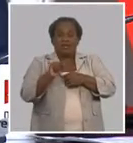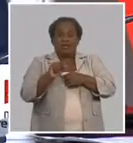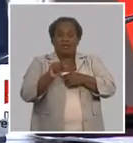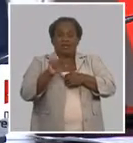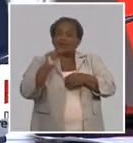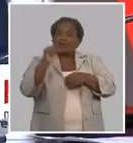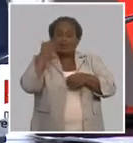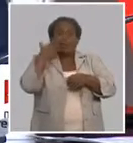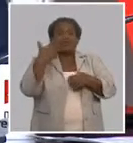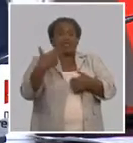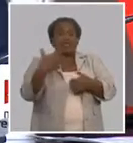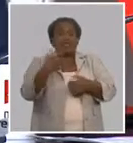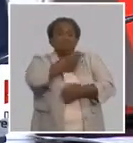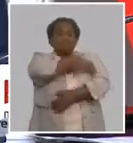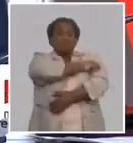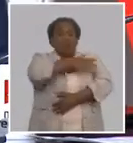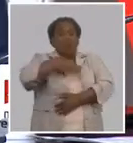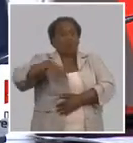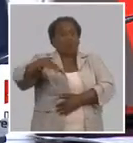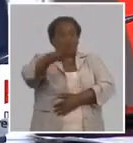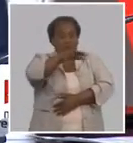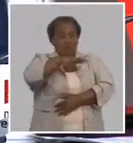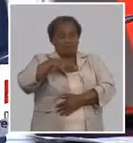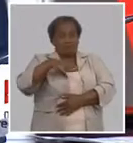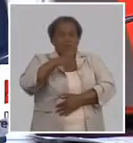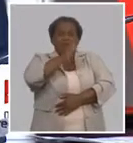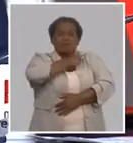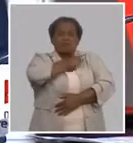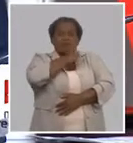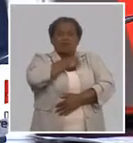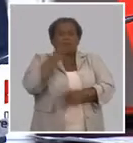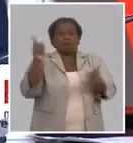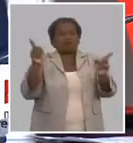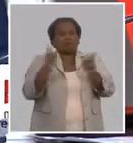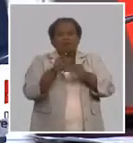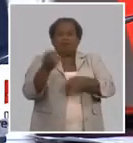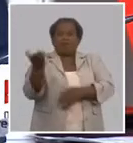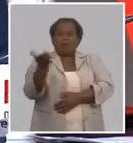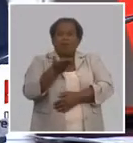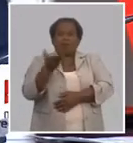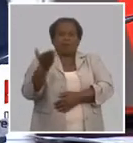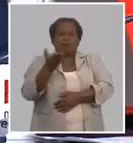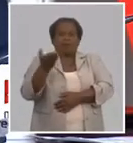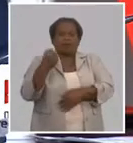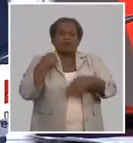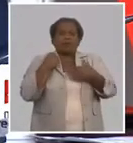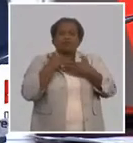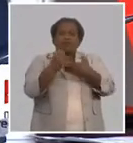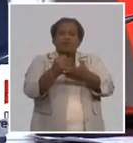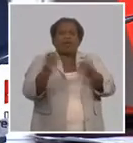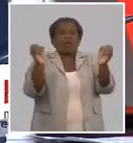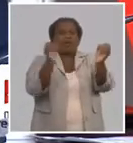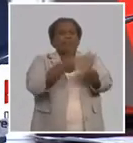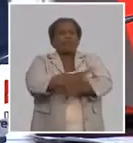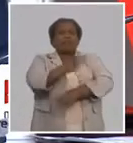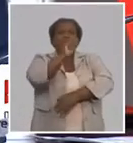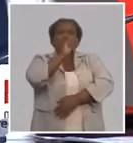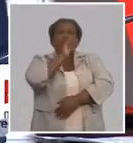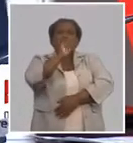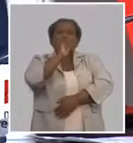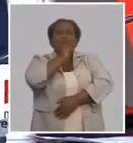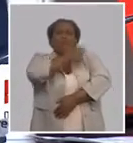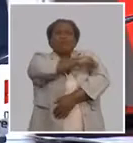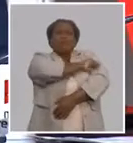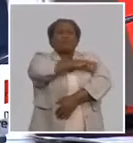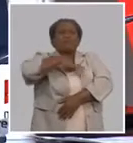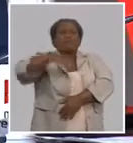gran interés de la población quiero de forma rápida y así ayudaría a esclarecer muchas dudas